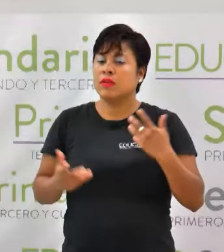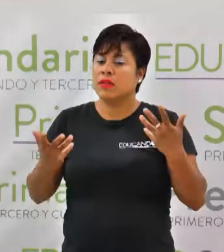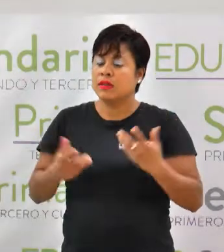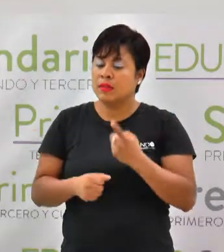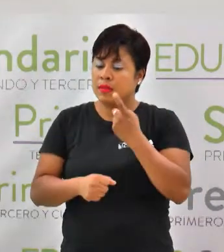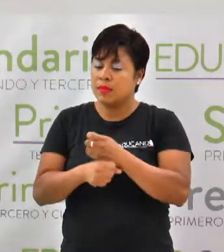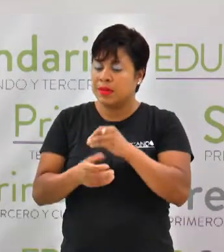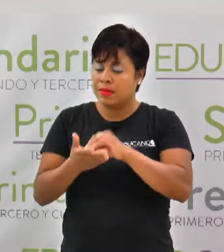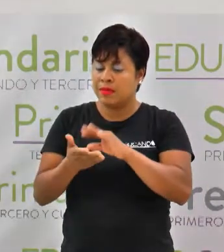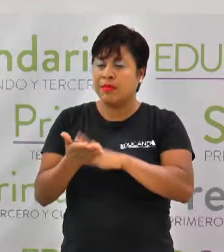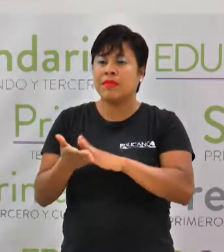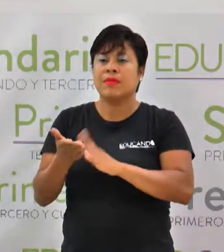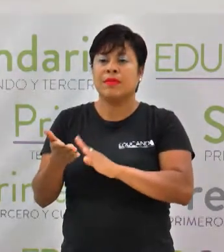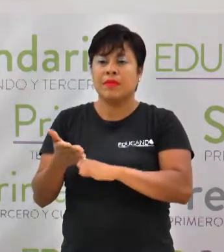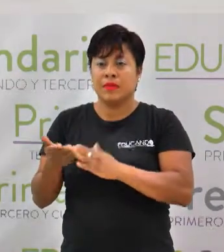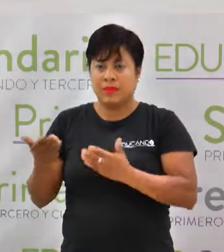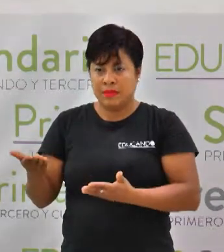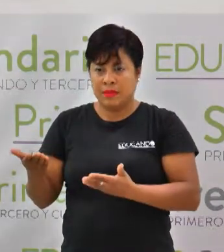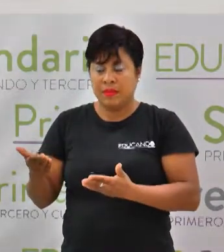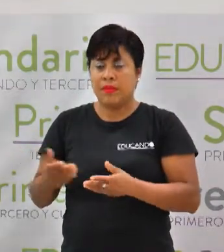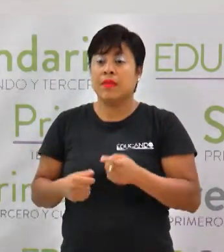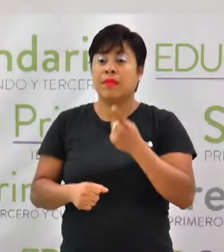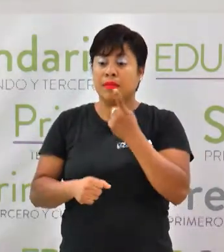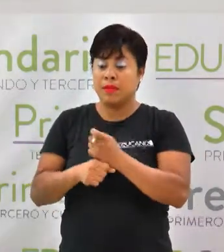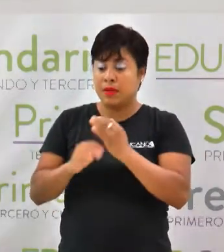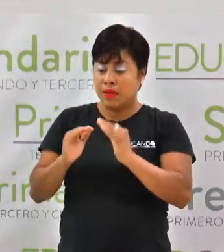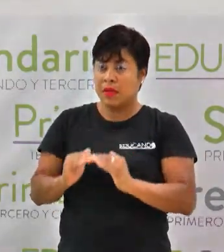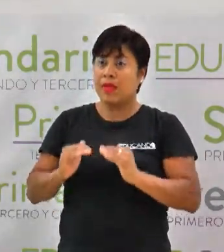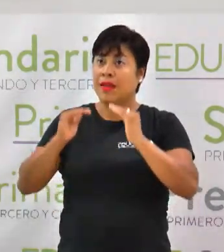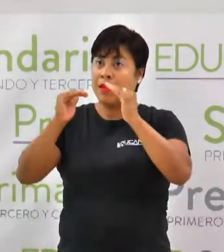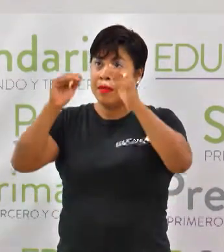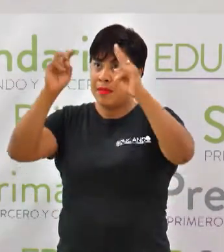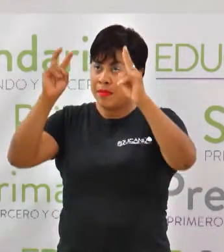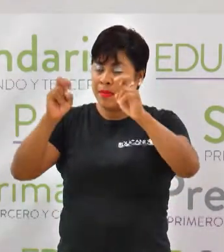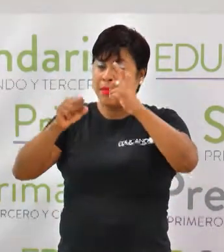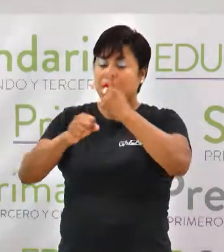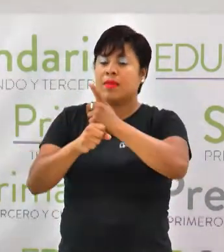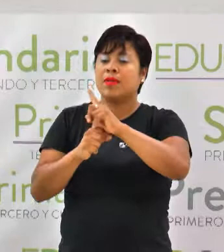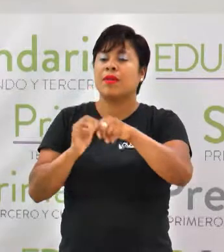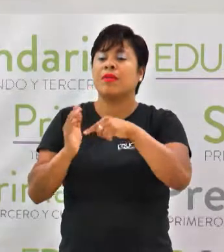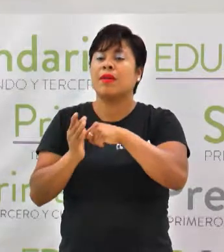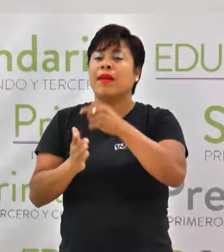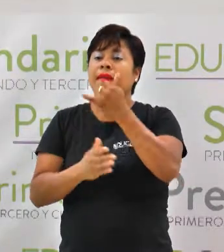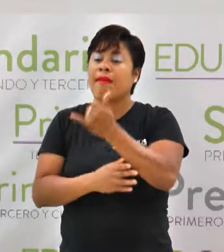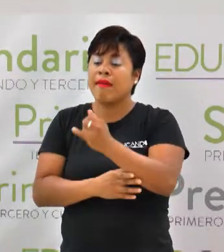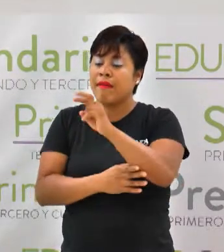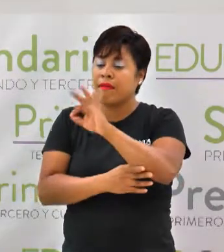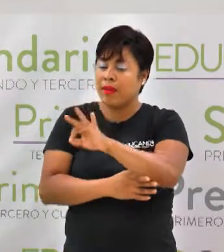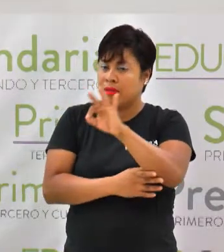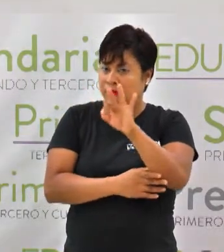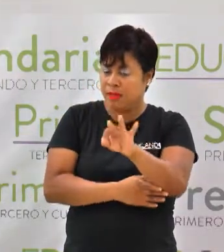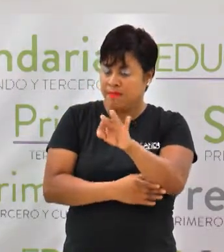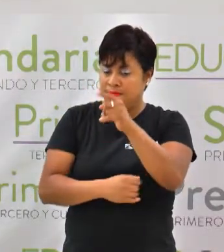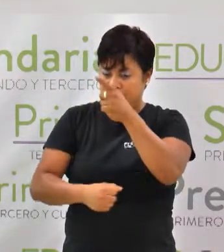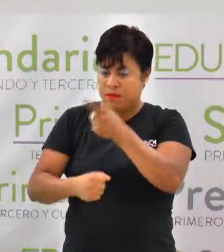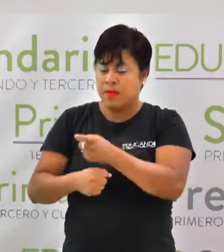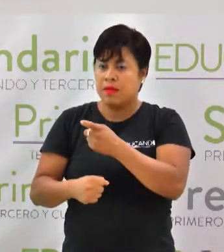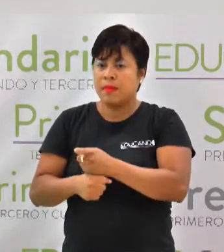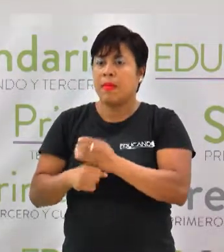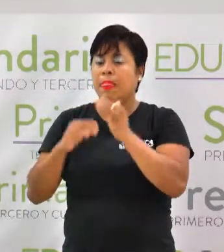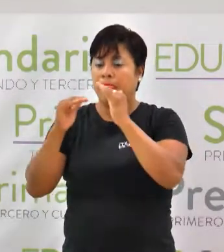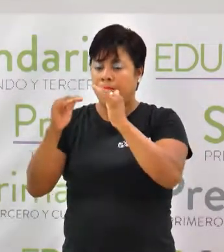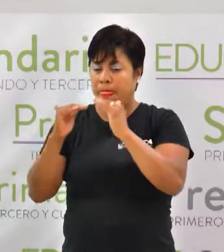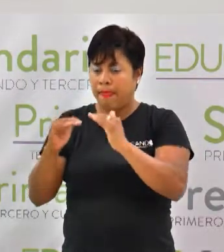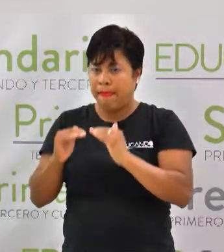anotar en una primera hoja. Hasta arriba vamos a anotar, dijimos, el lugar y fecha, ¿sí?